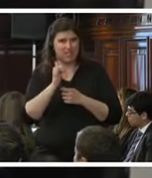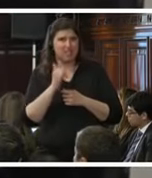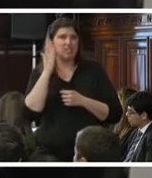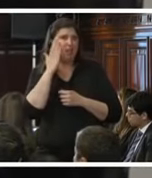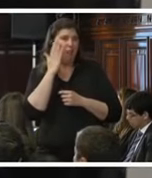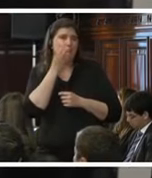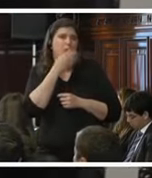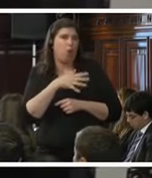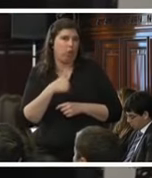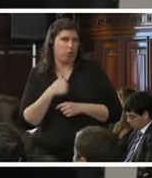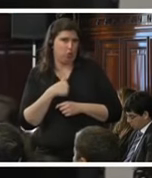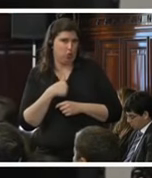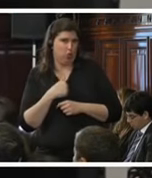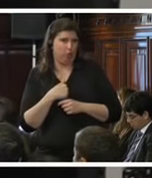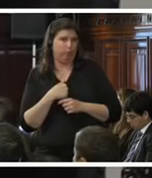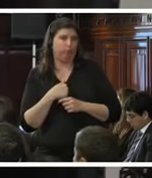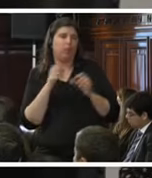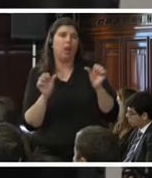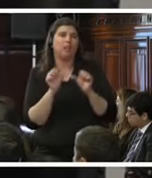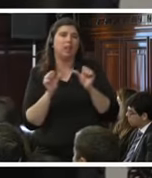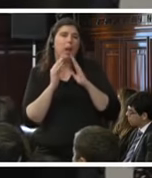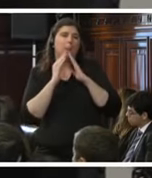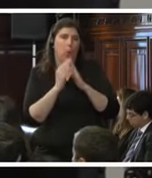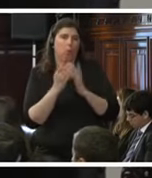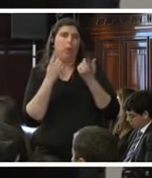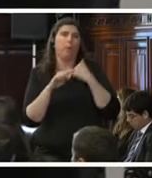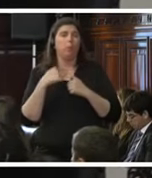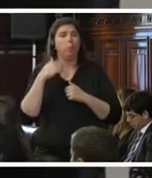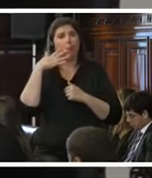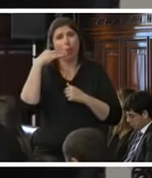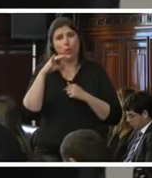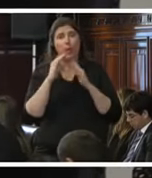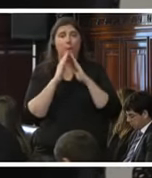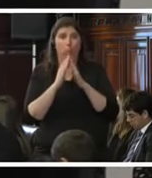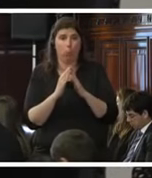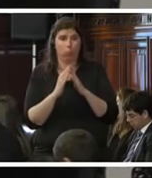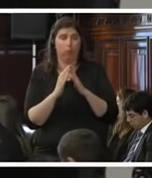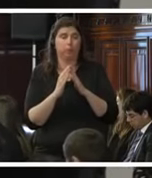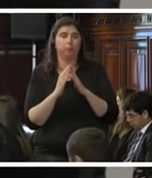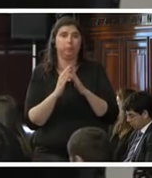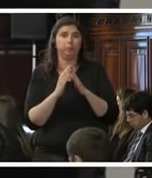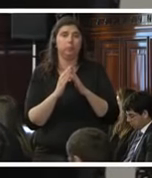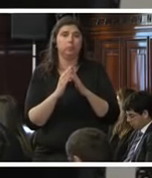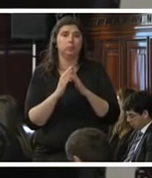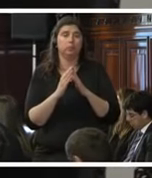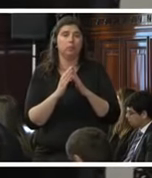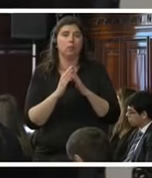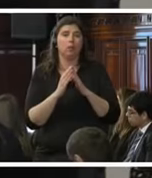eu fazer os questionamentos. Mas minha única pergunta é a partir da ponência do